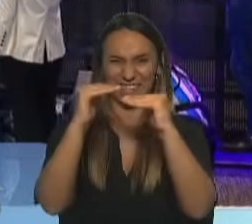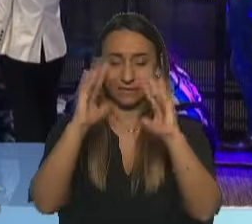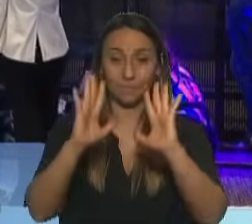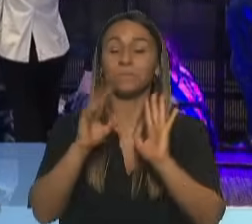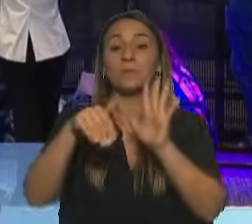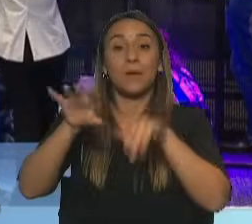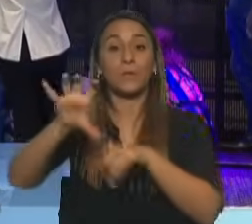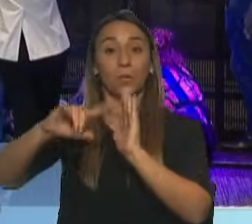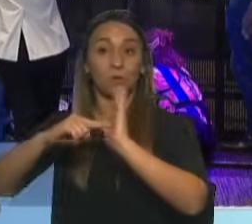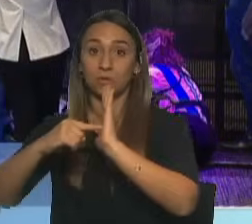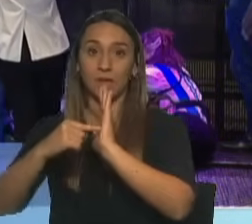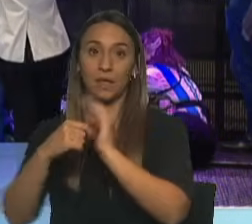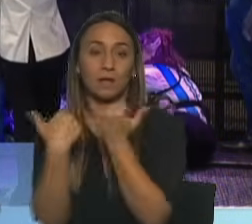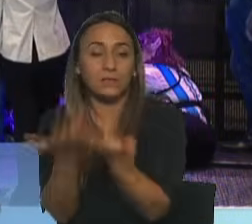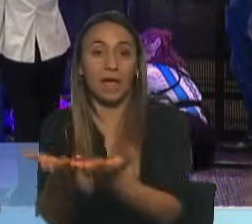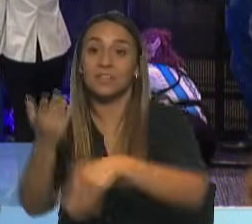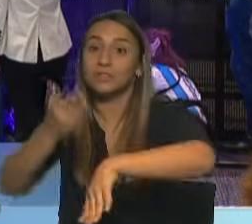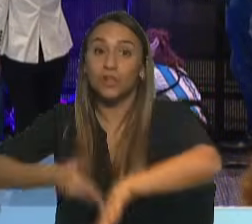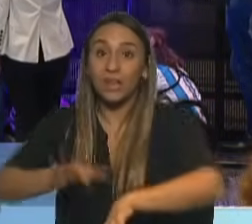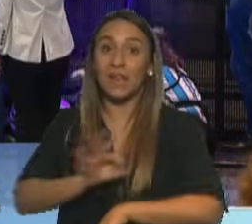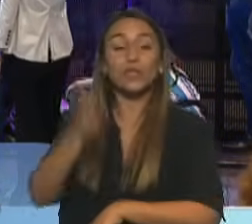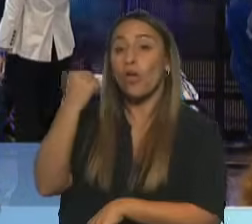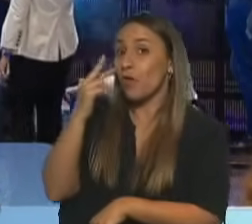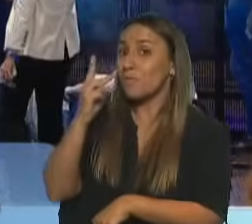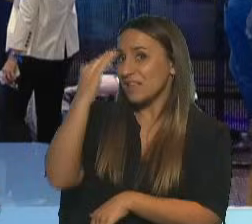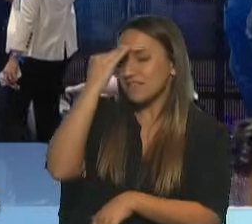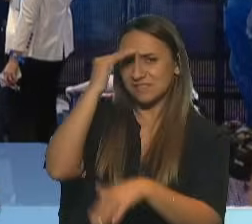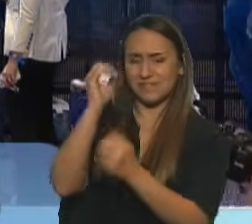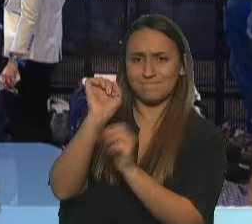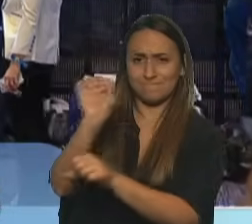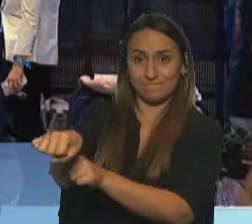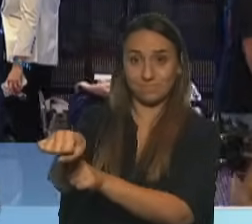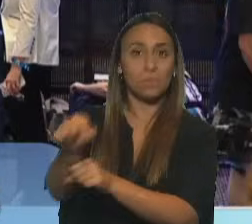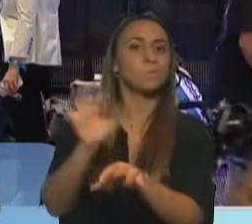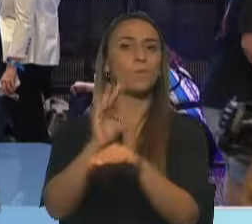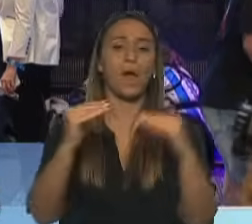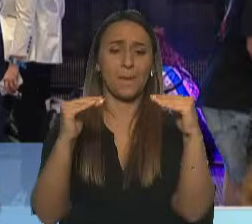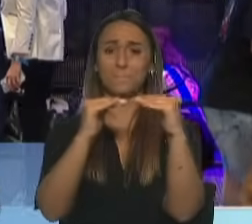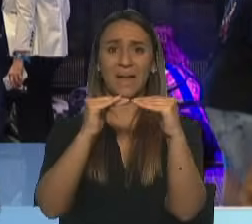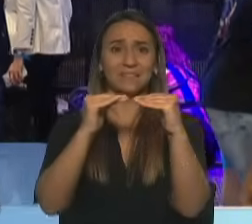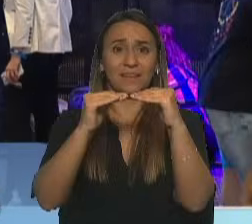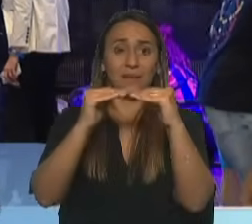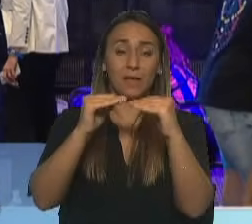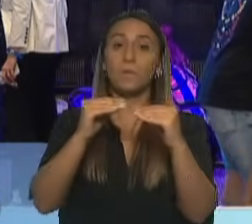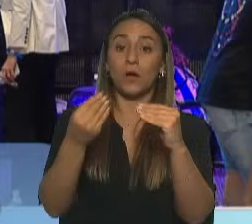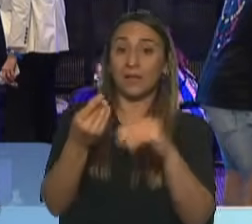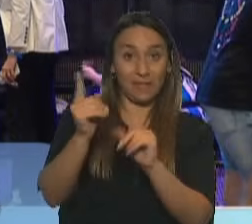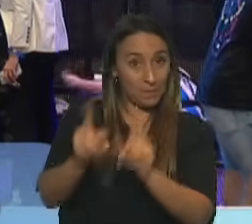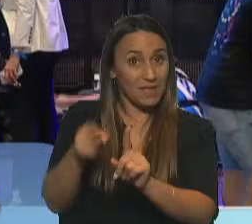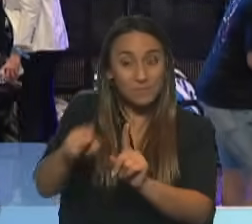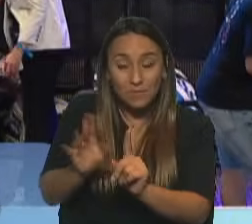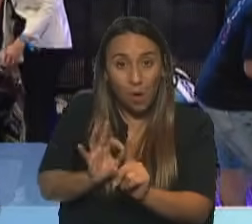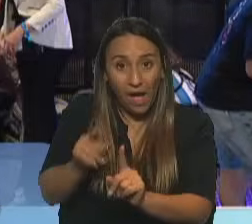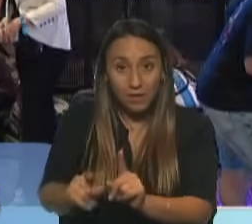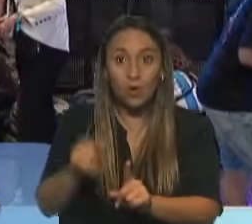que no le dio el triunfo a Daniel Scioli en 2015, en donde prácticamente hubo un empate técnico en ese otro balotaje que tuvimos, porque son solo